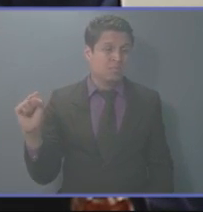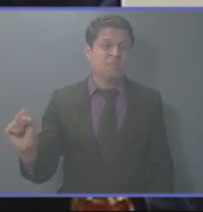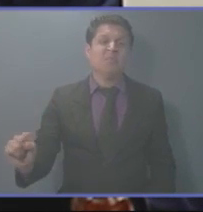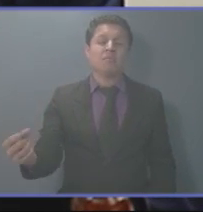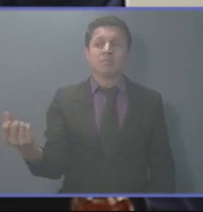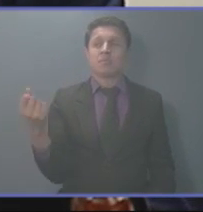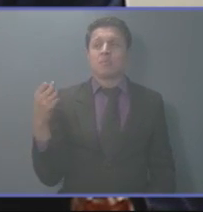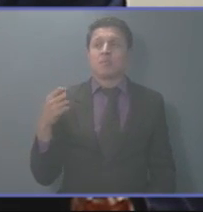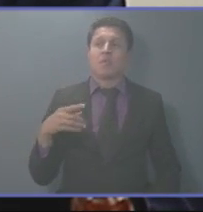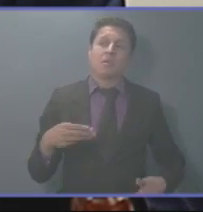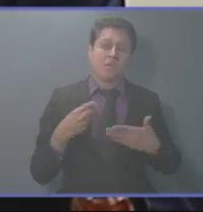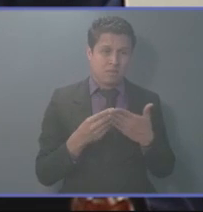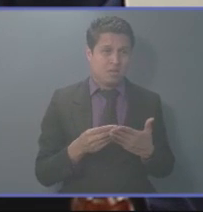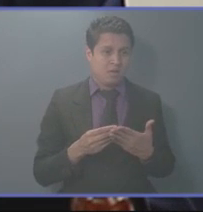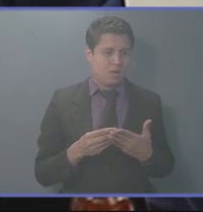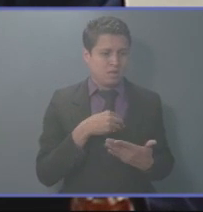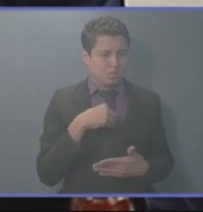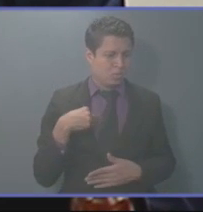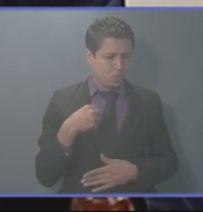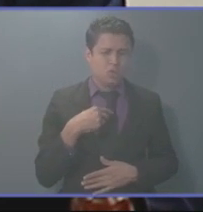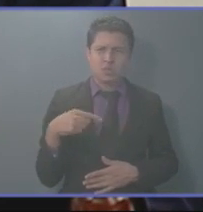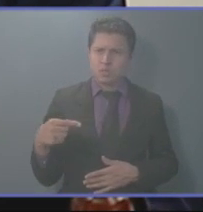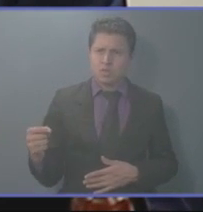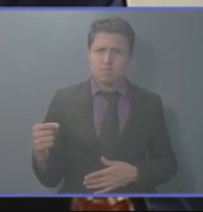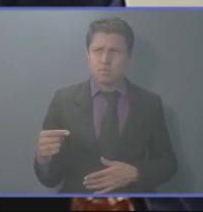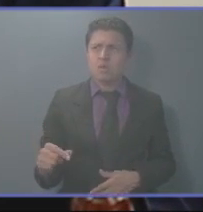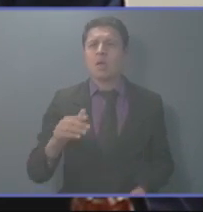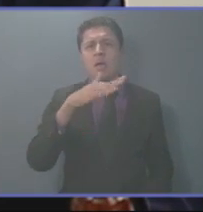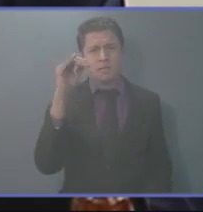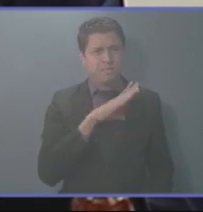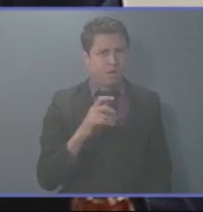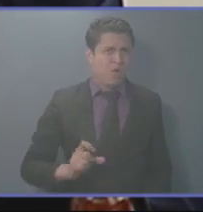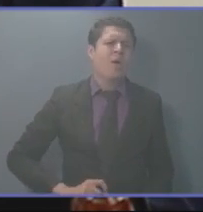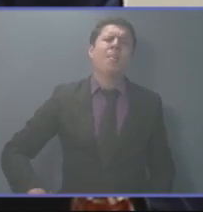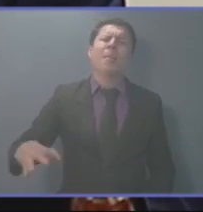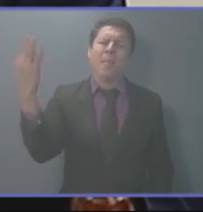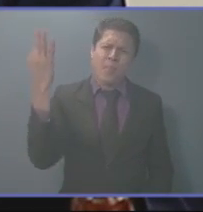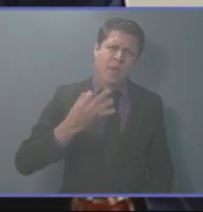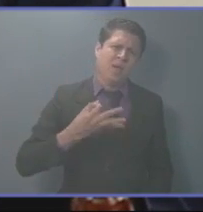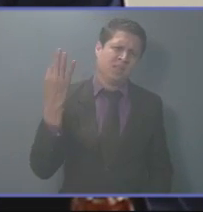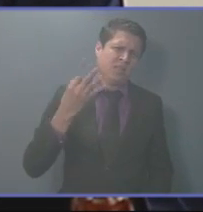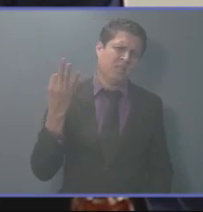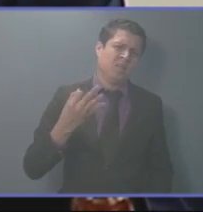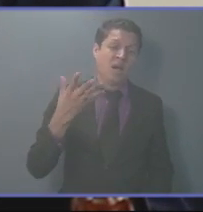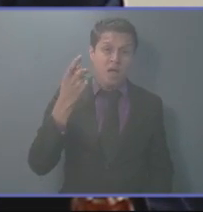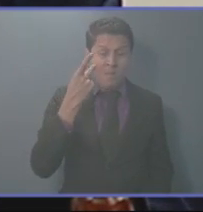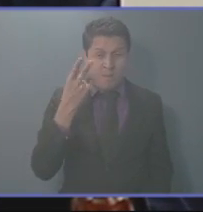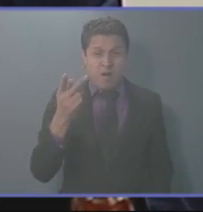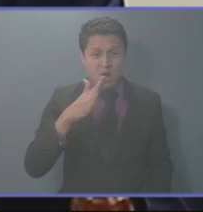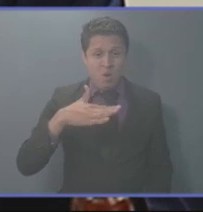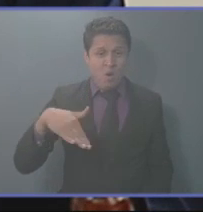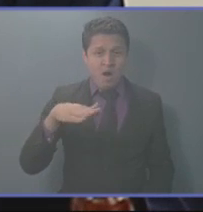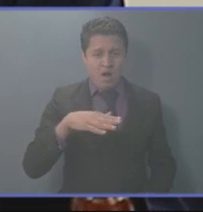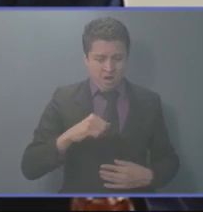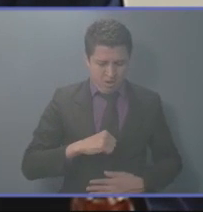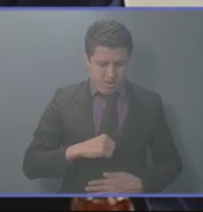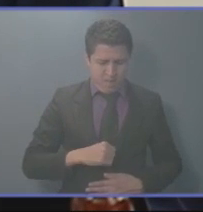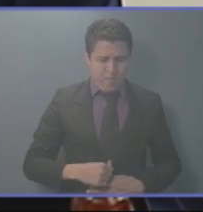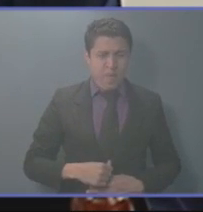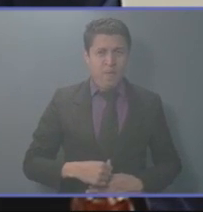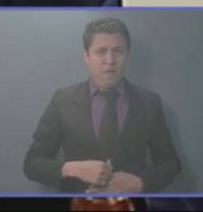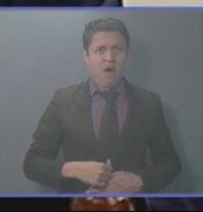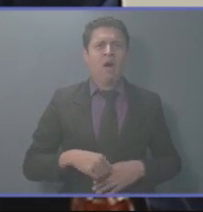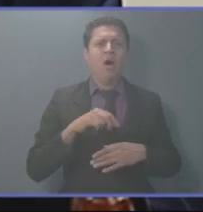consulta 724. El país lo necesita. Queremos ver esos quirófanos operando